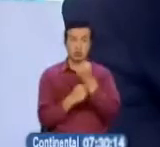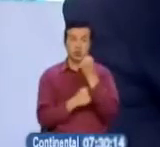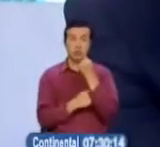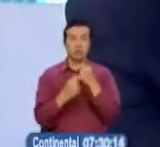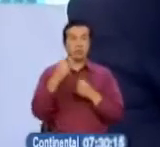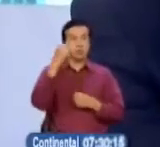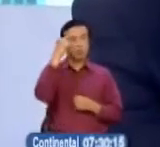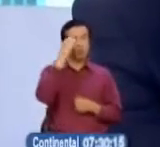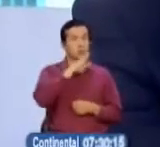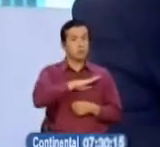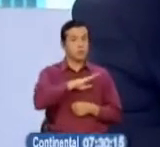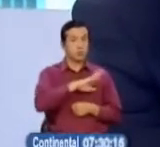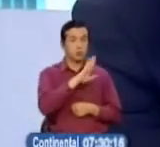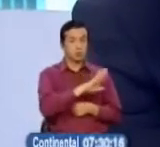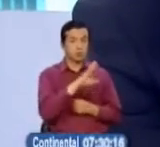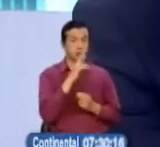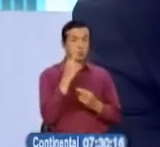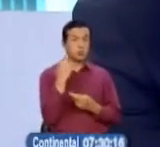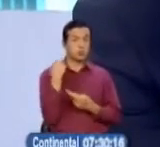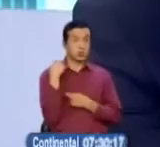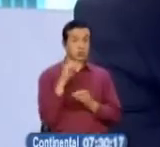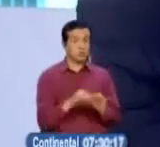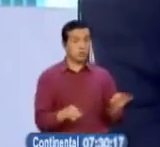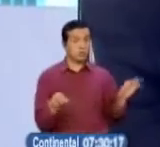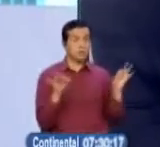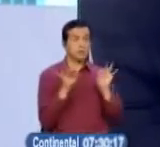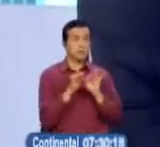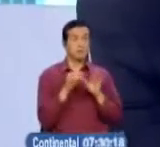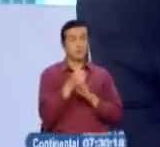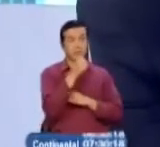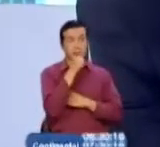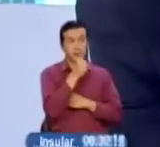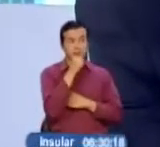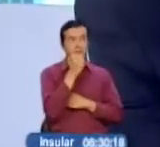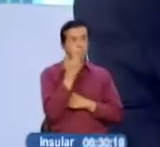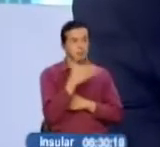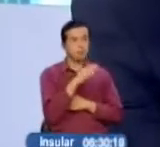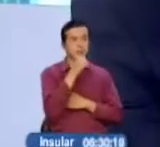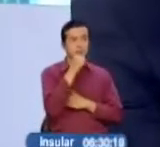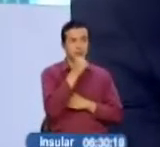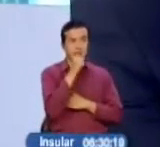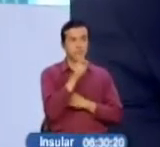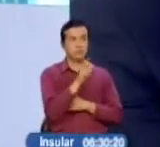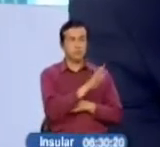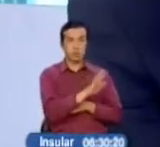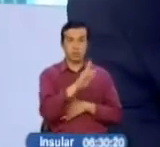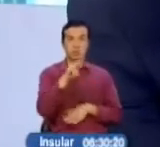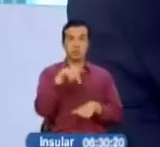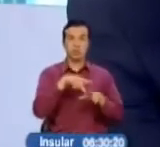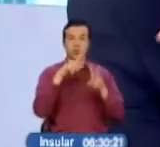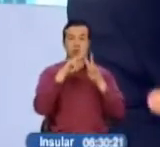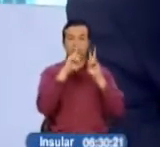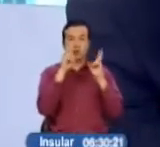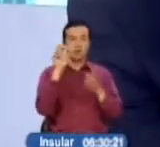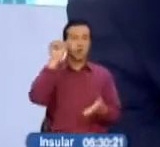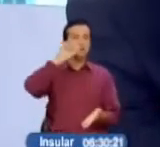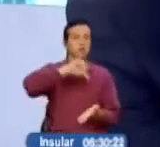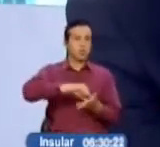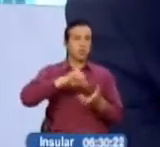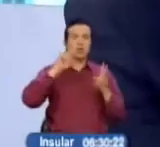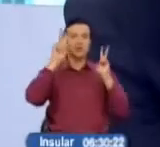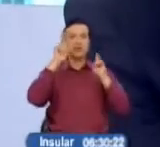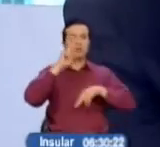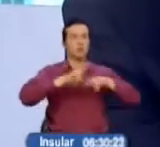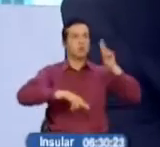los gobiernos construidas. locales juegan un papel importante. He entrevistado en algunas ocasiones a gente experta en temas de urbanismo, en temas